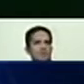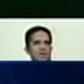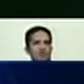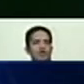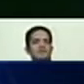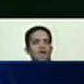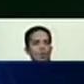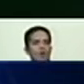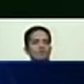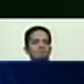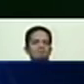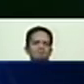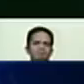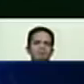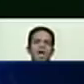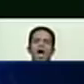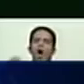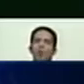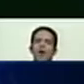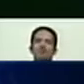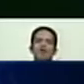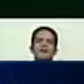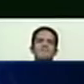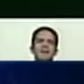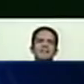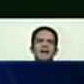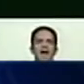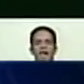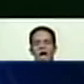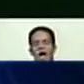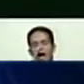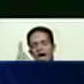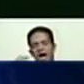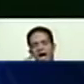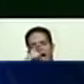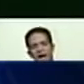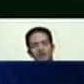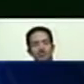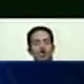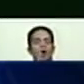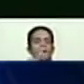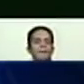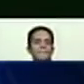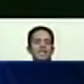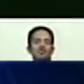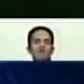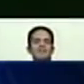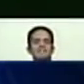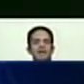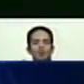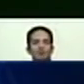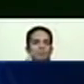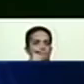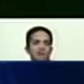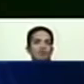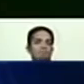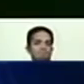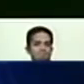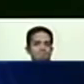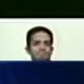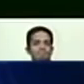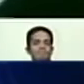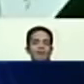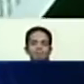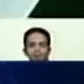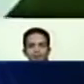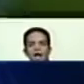Convención de Viena sobre Relaciones Diplomáticas de 1961 al personal remanente de las respectivas embajadas por un periodo de 30